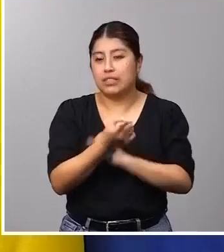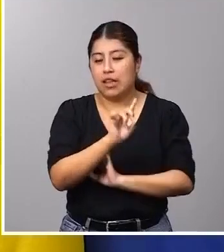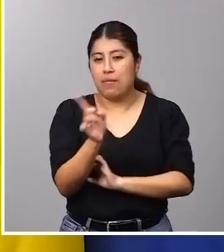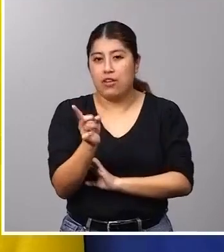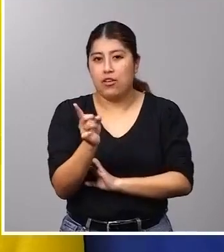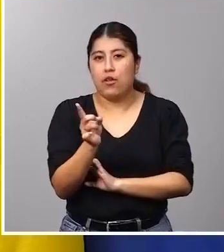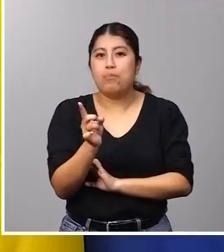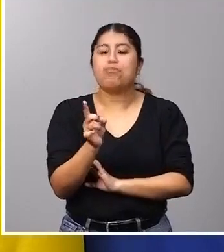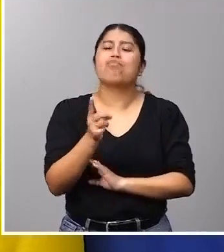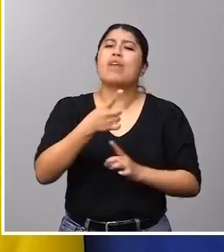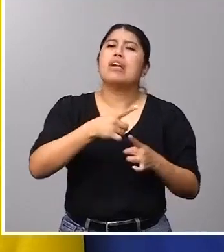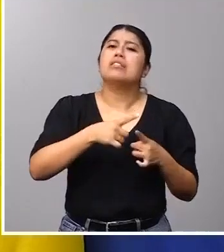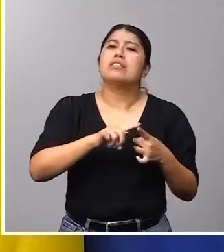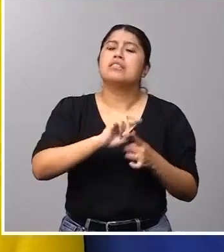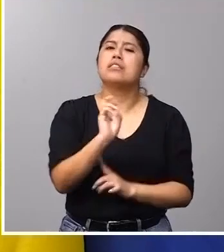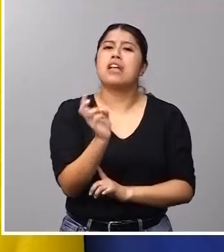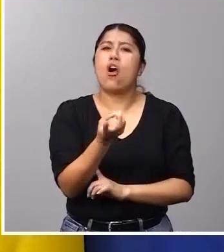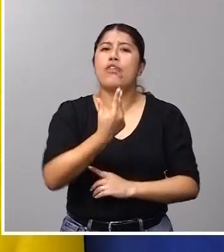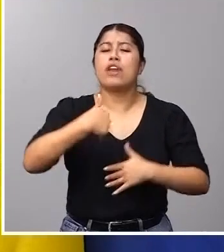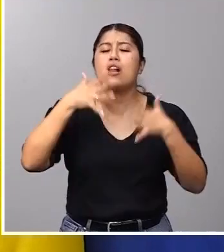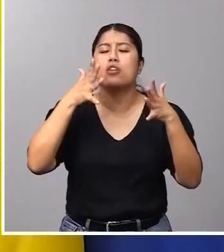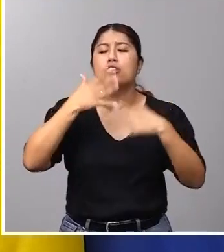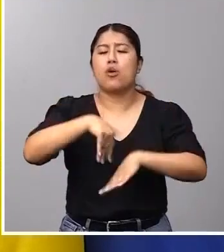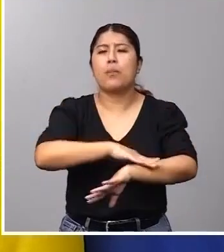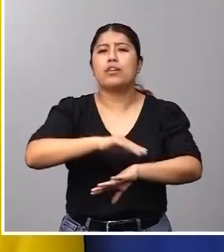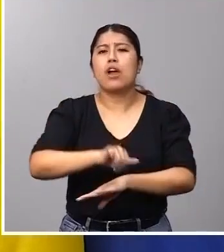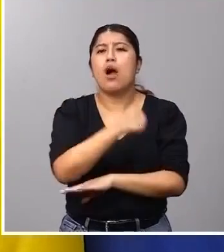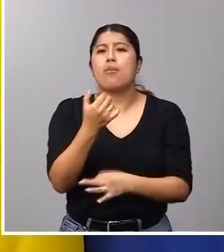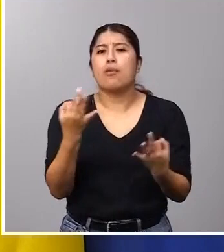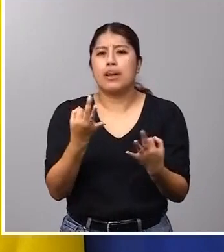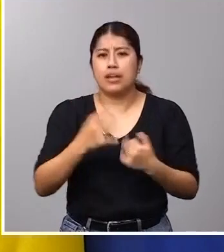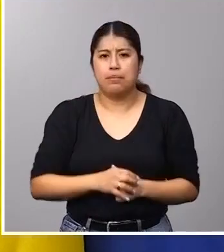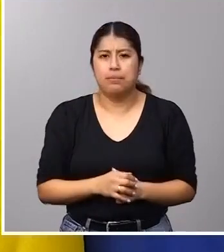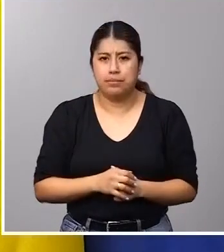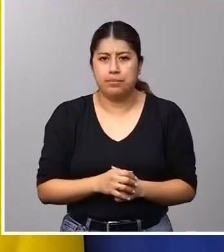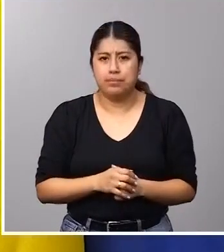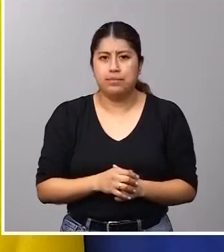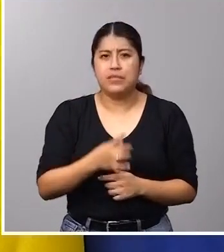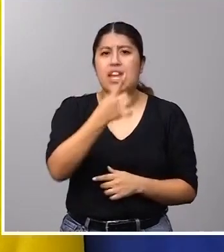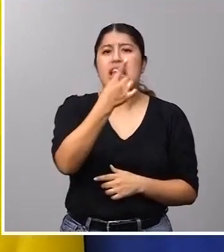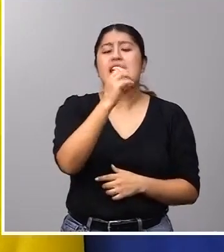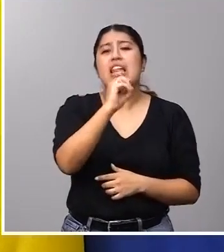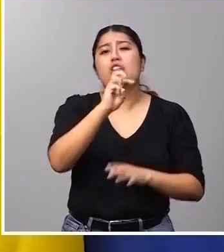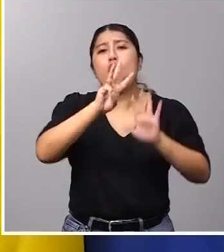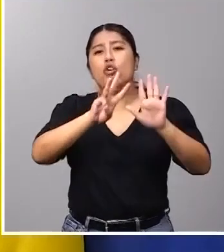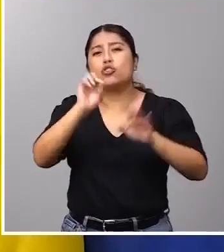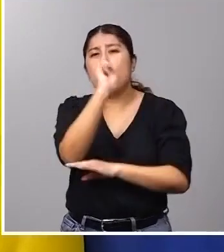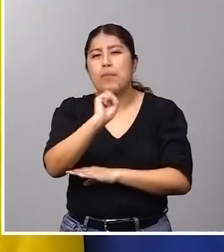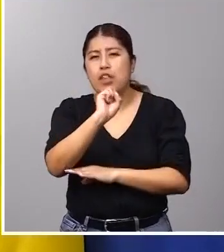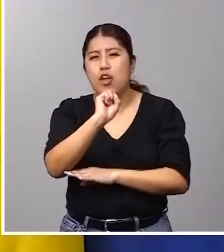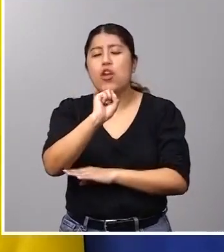y en otro orden de cosas además el consejo de ministros hoy ha aprobado distribuir 108 millones de euros para